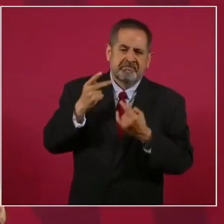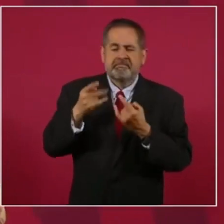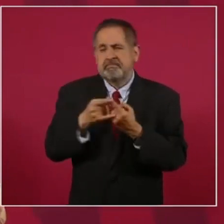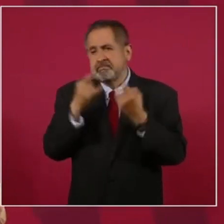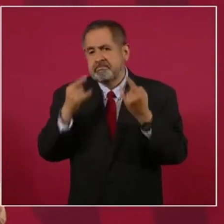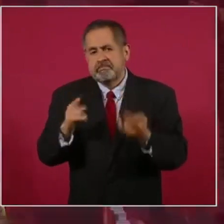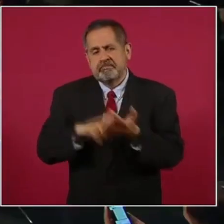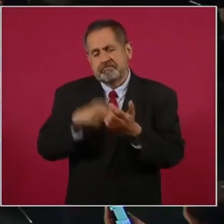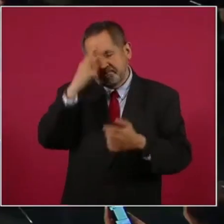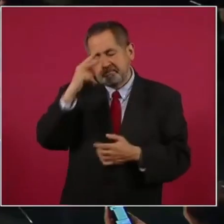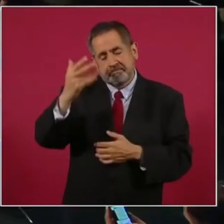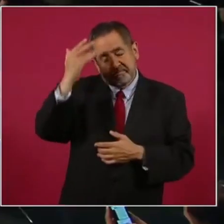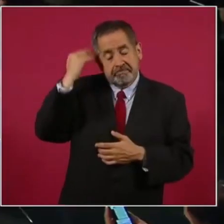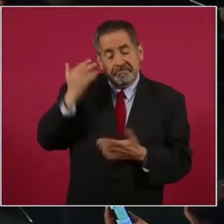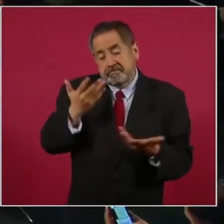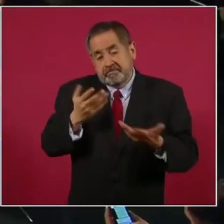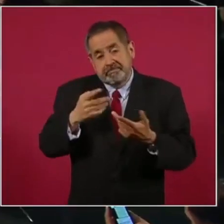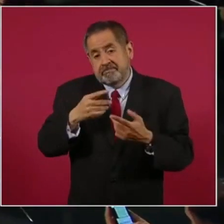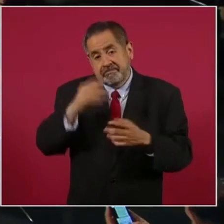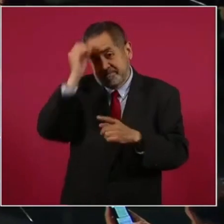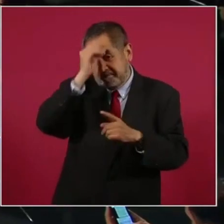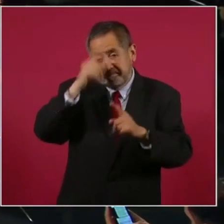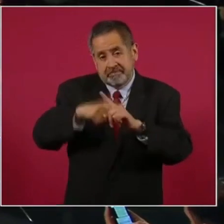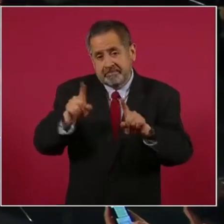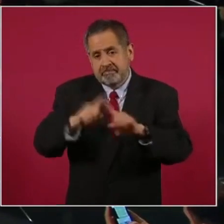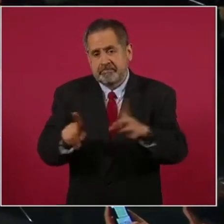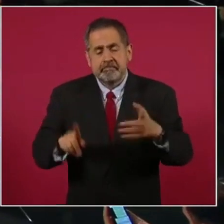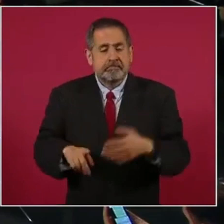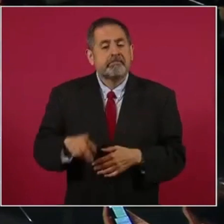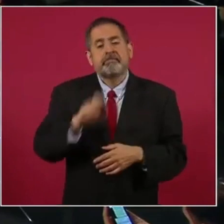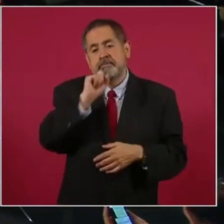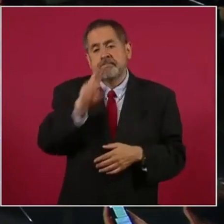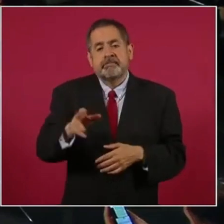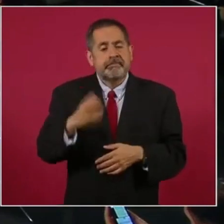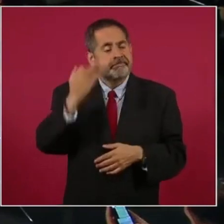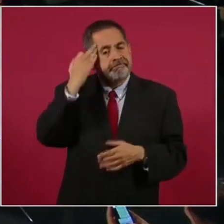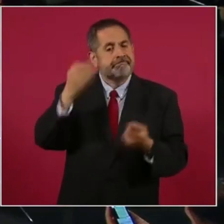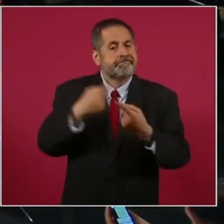de nuestro país. Y también tiene que ver con los tiempos,